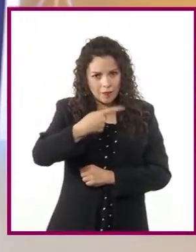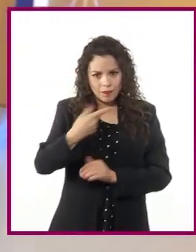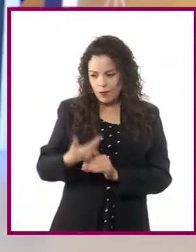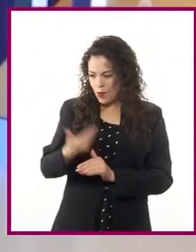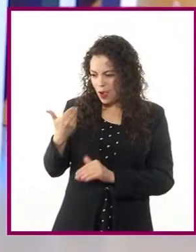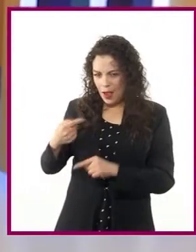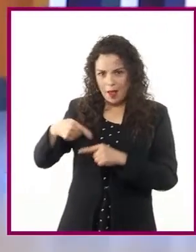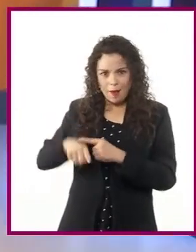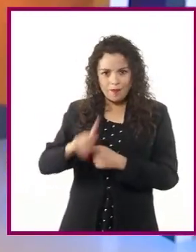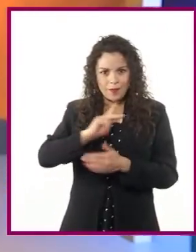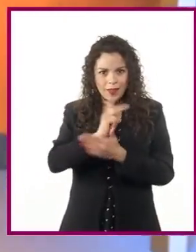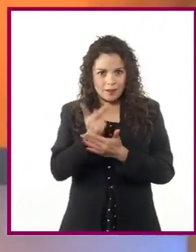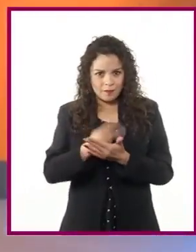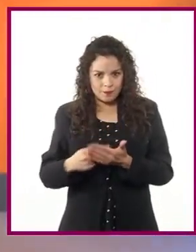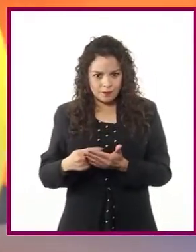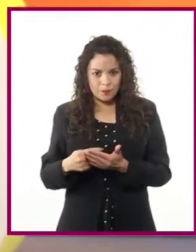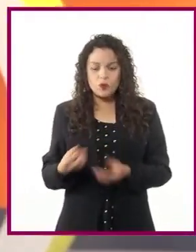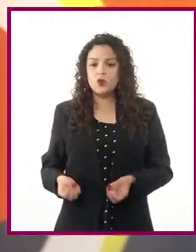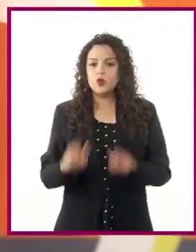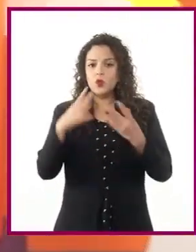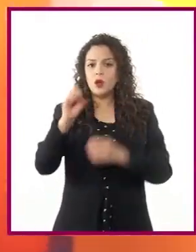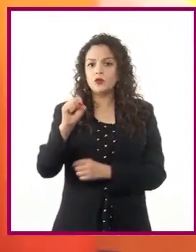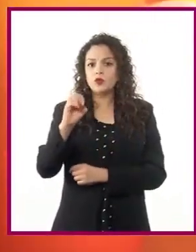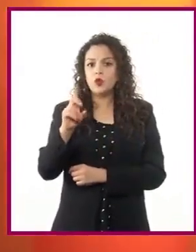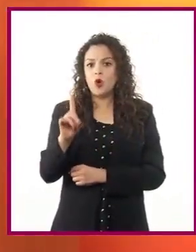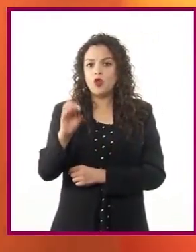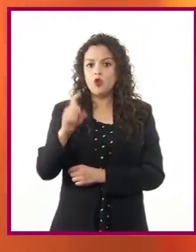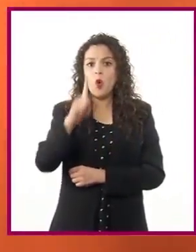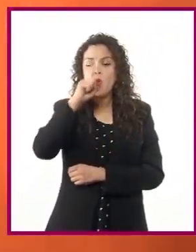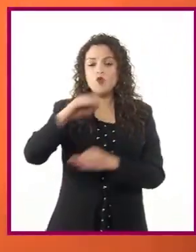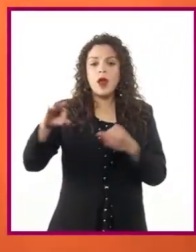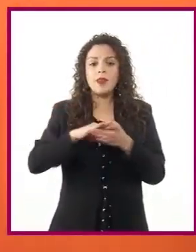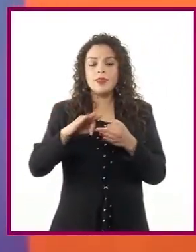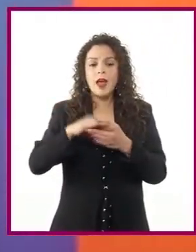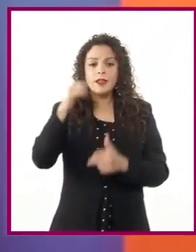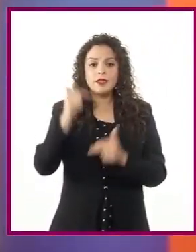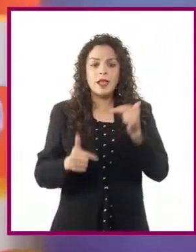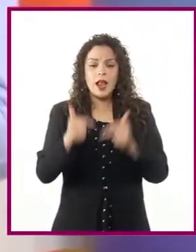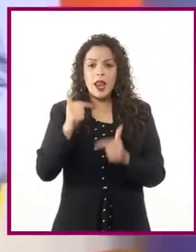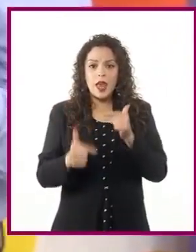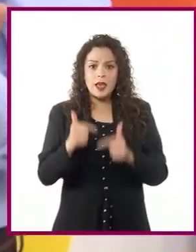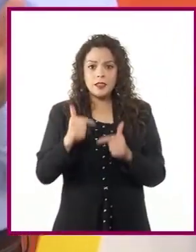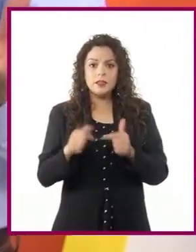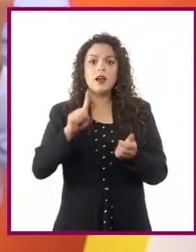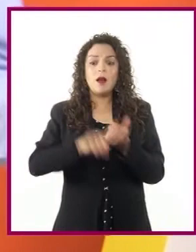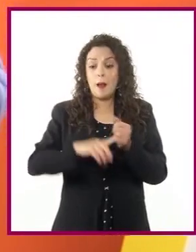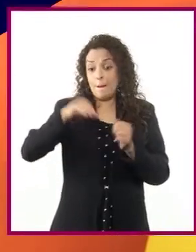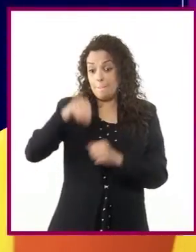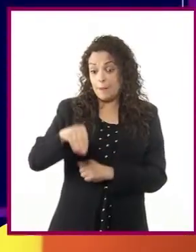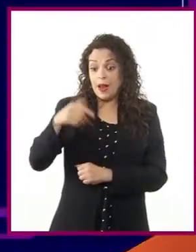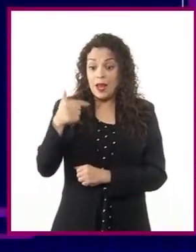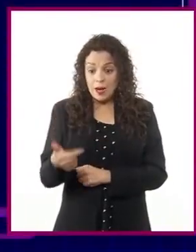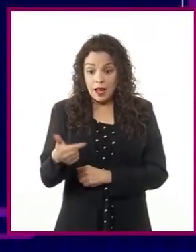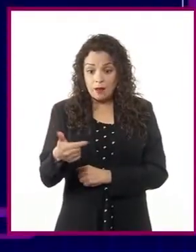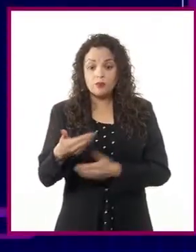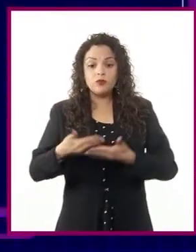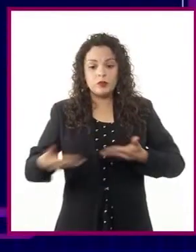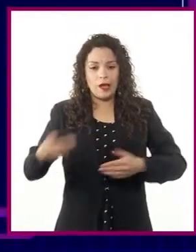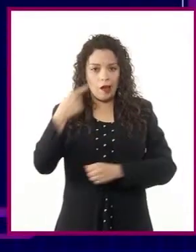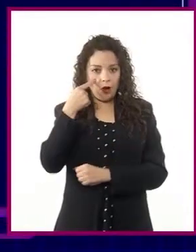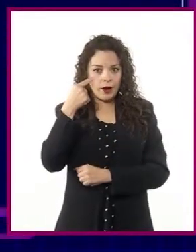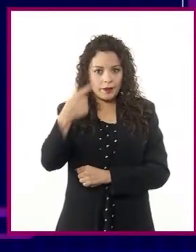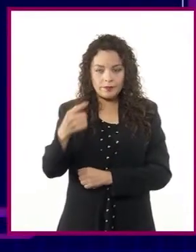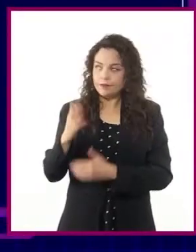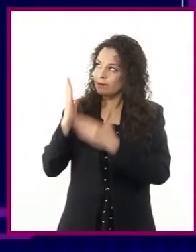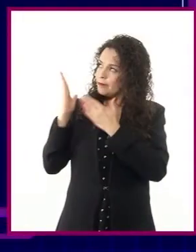principio, donde la cantidad de sodio de una taza de leche está dada en miligramos, veamos por